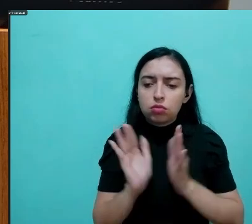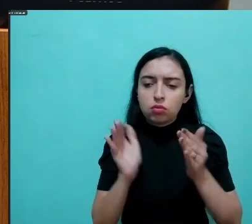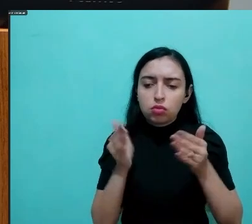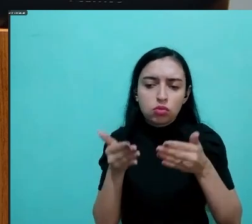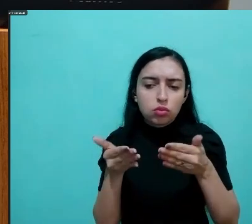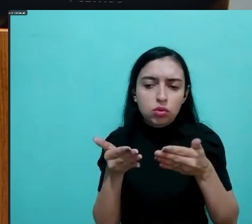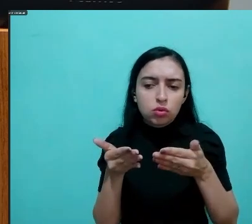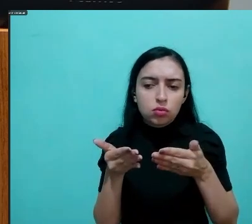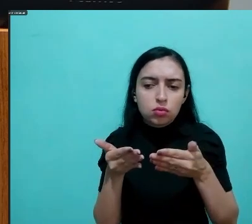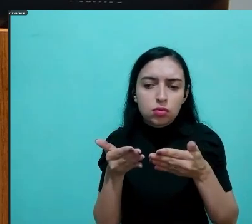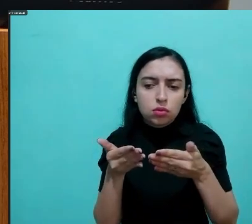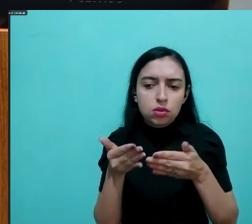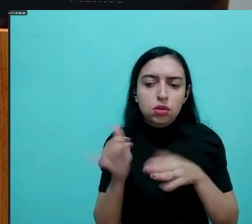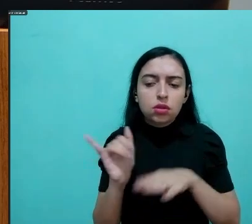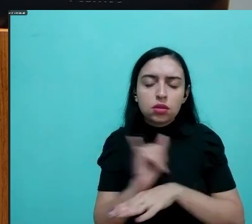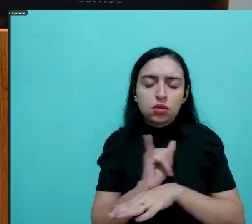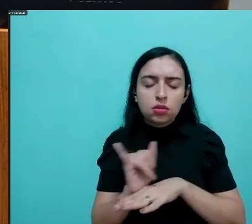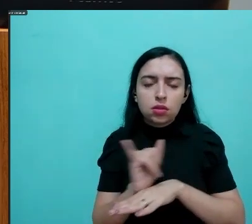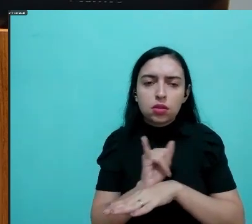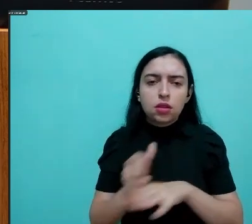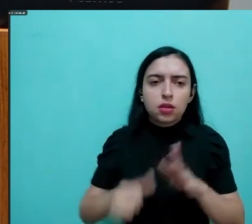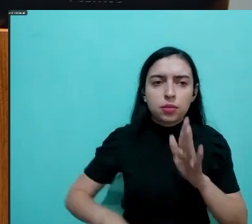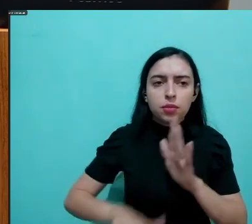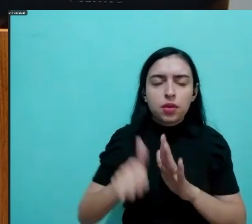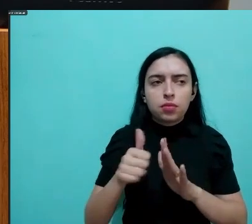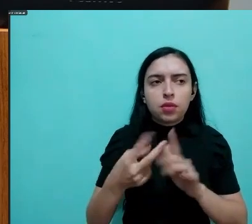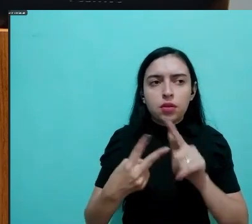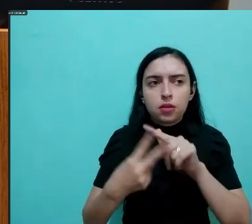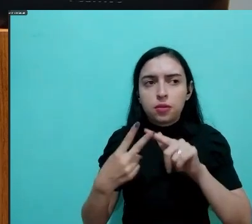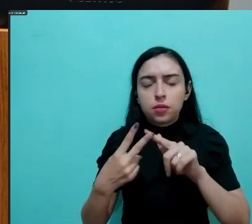dos estrategias. La primera es decir que